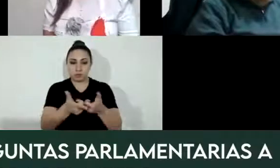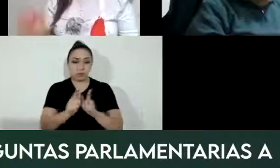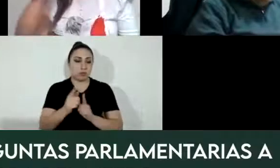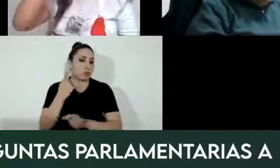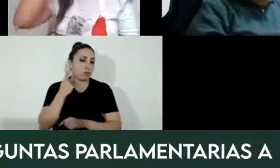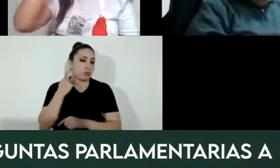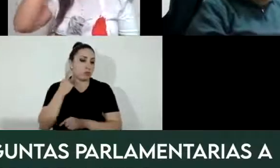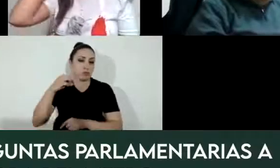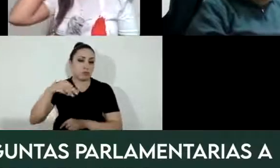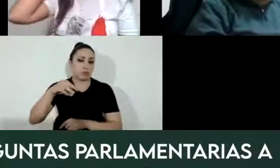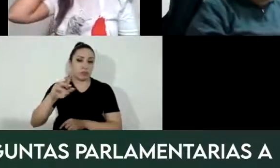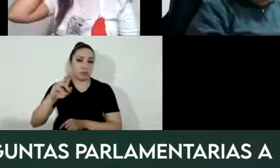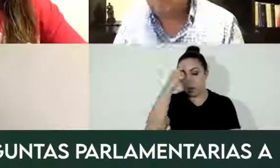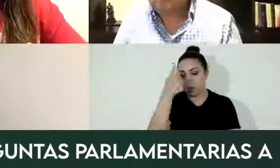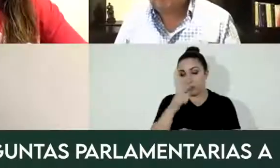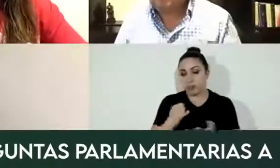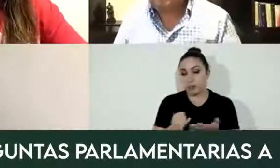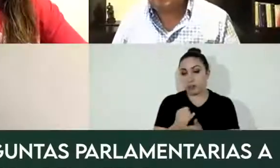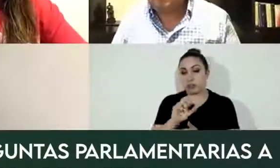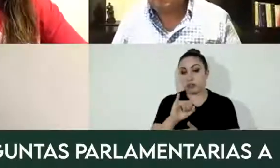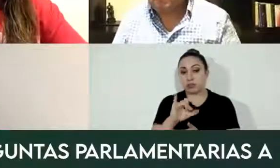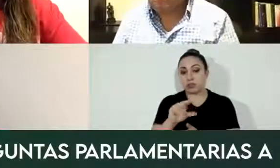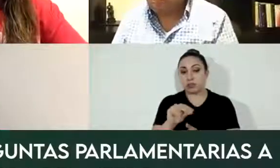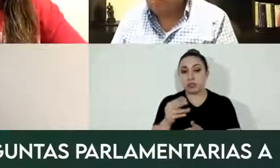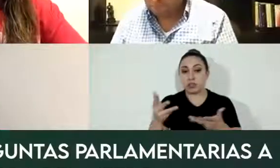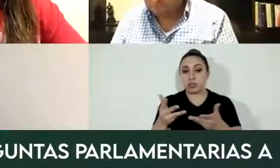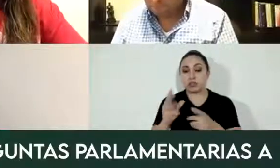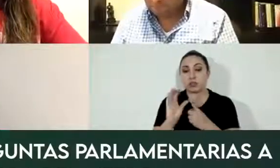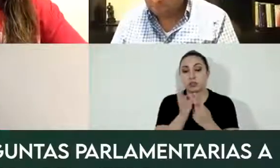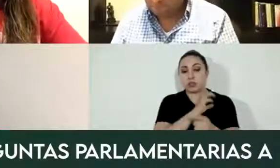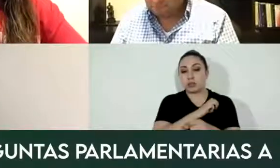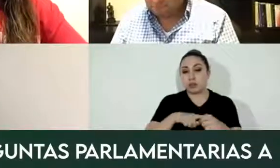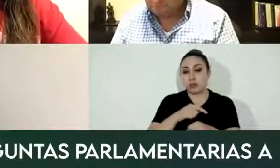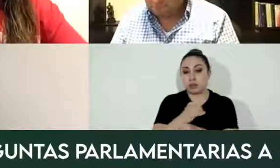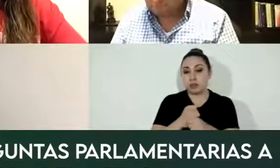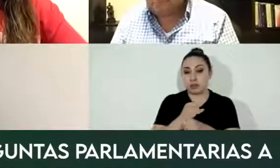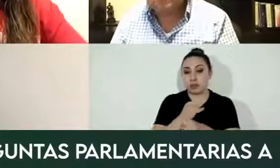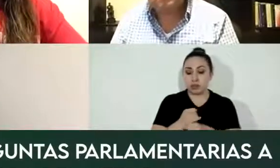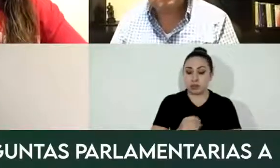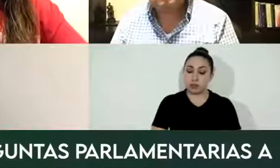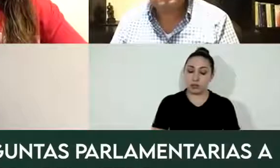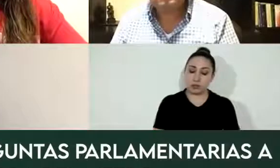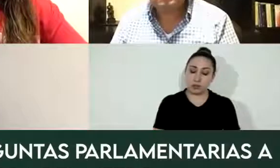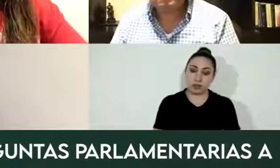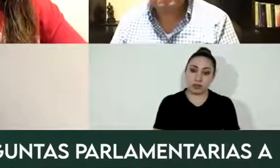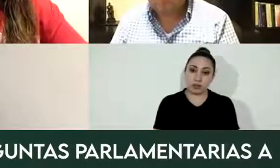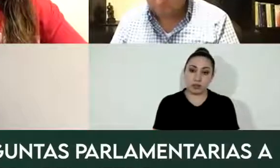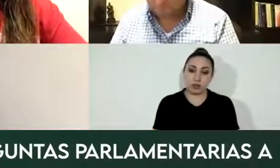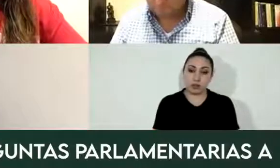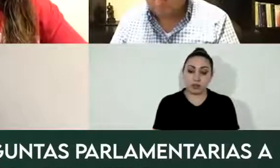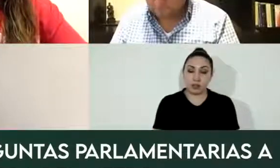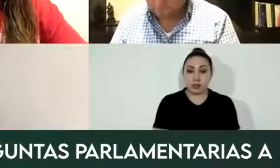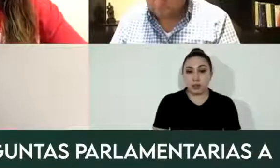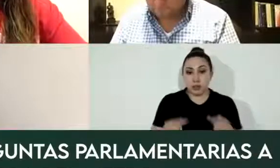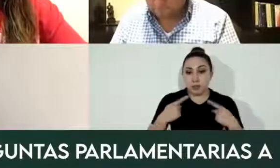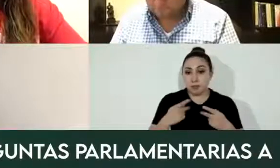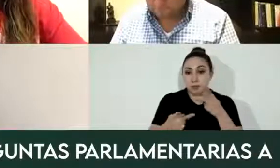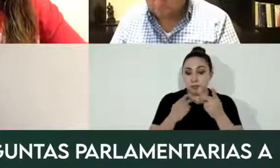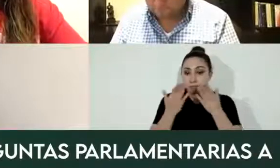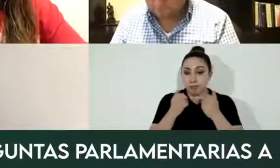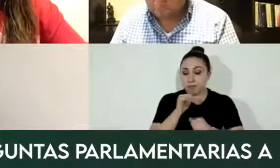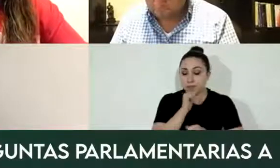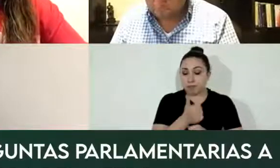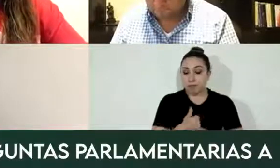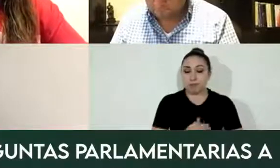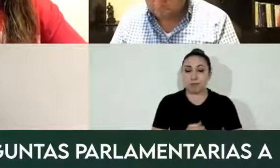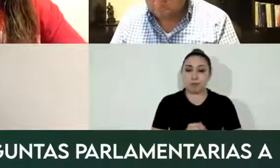de la electoral del metro ante el pleno del congreso la jucopo también aprobó un acuerdo para convocar a una sesión solemne a fin de condecorar a las